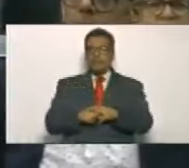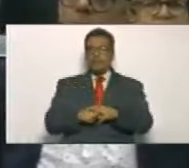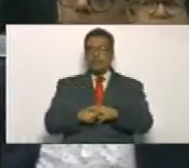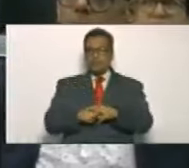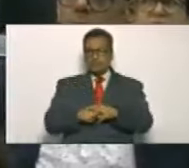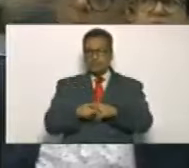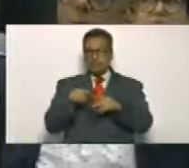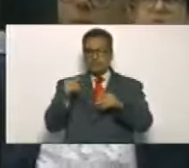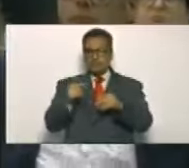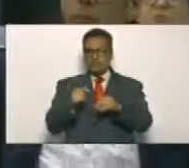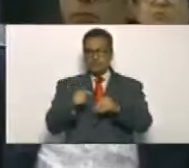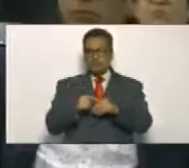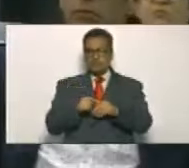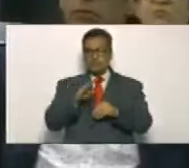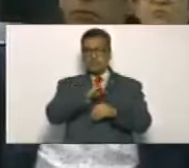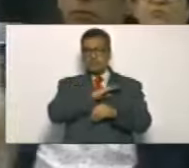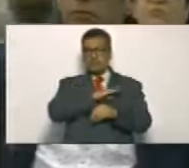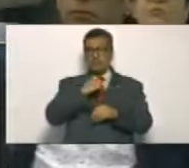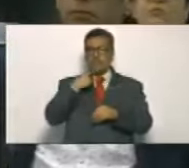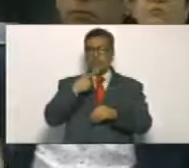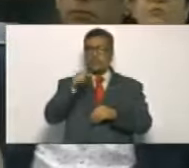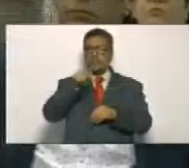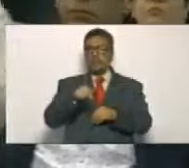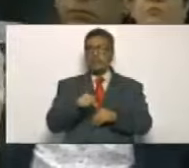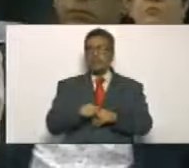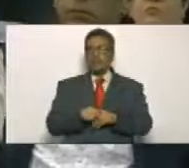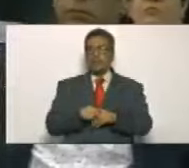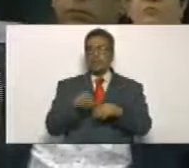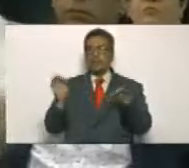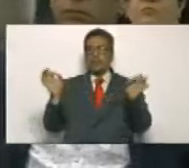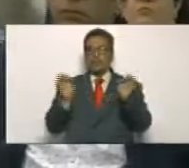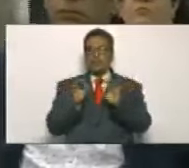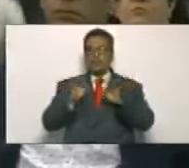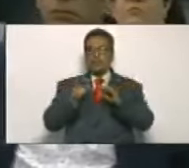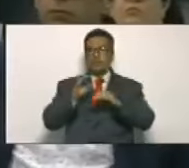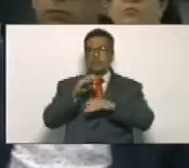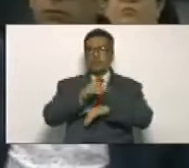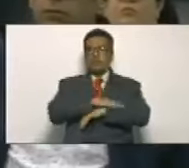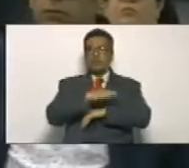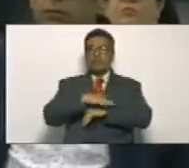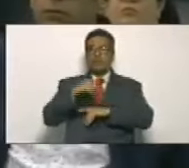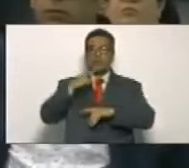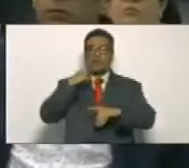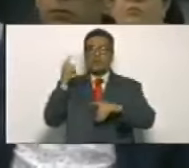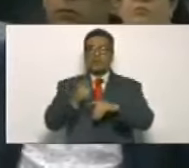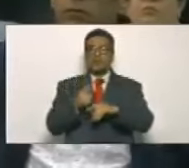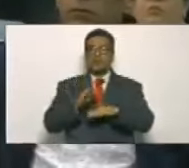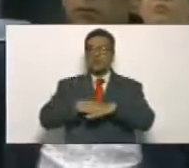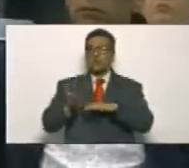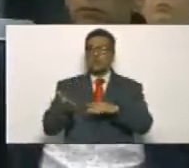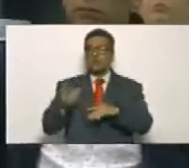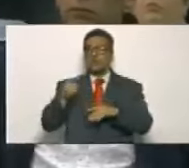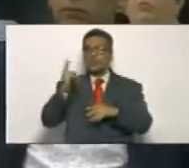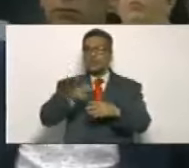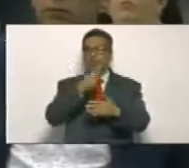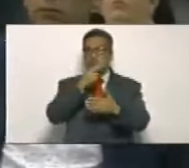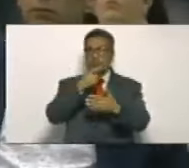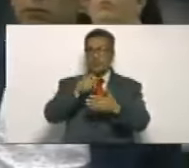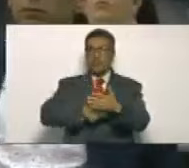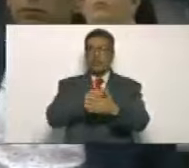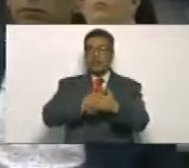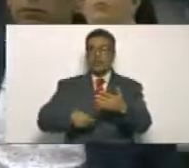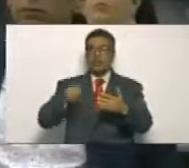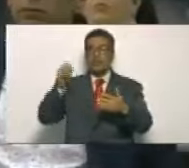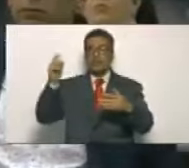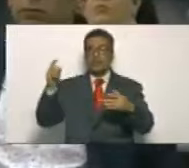abyectas. Que me digan a mí que es incorrecto que un vasco se haya ofendido porque le prohíban pedirle la